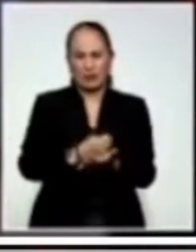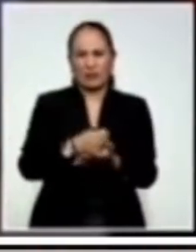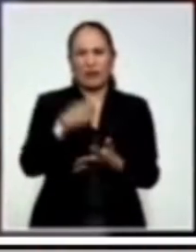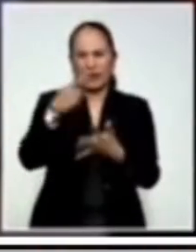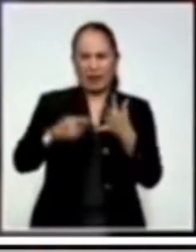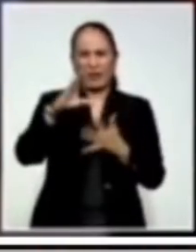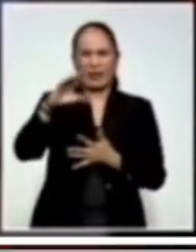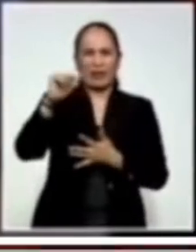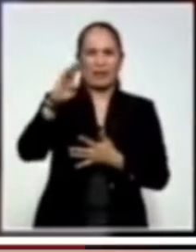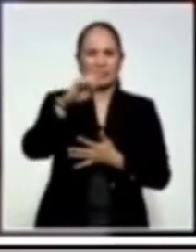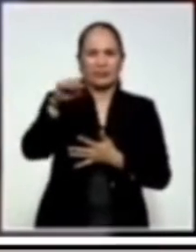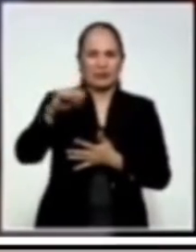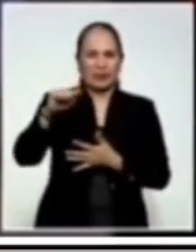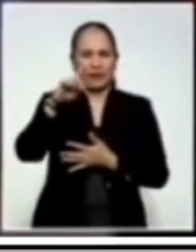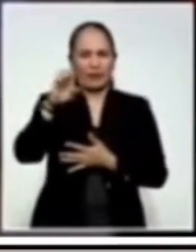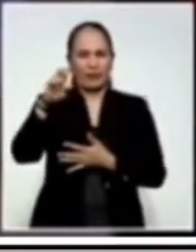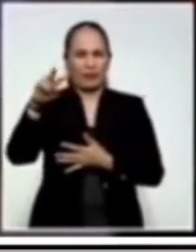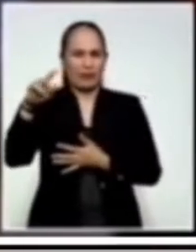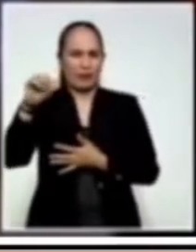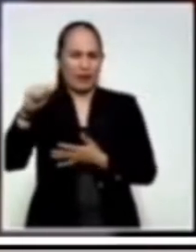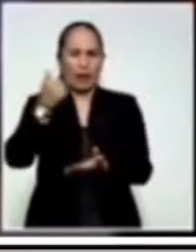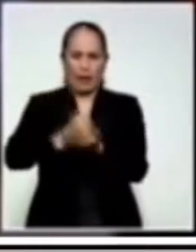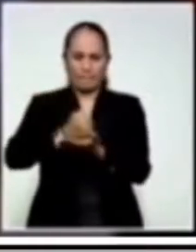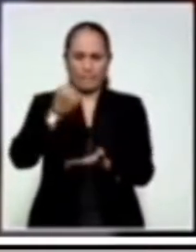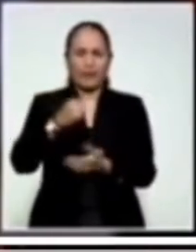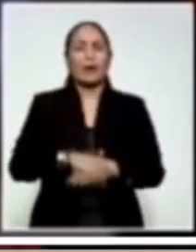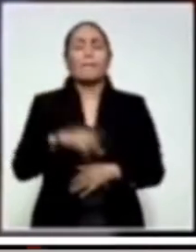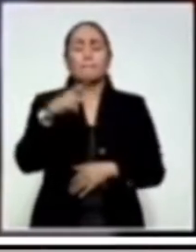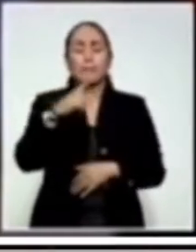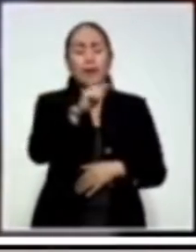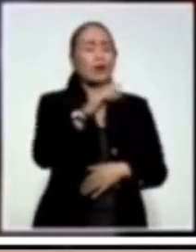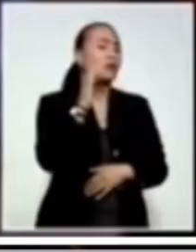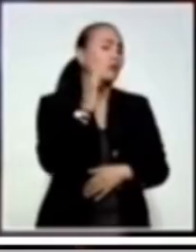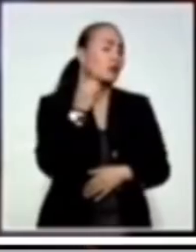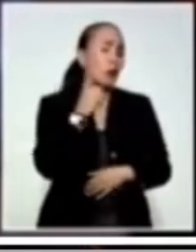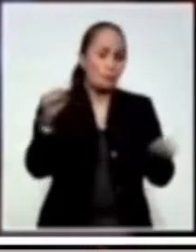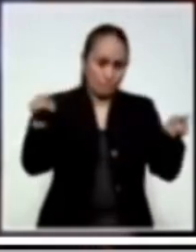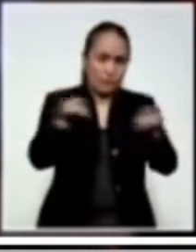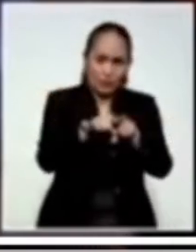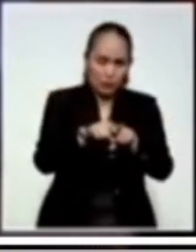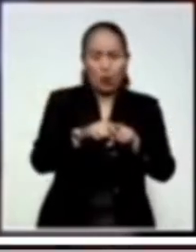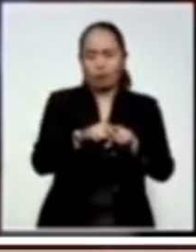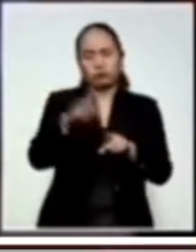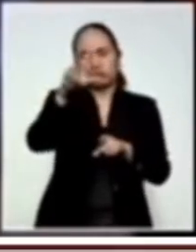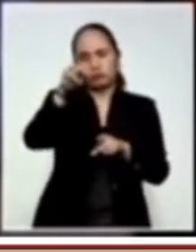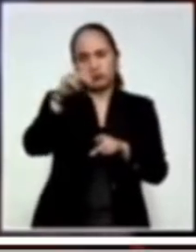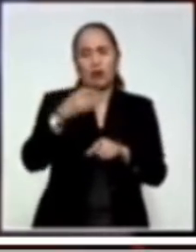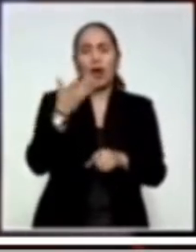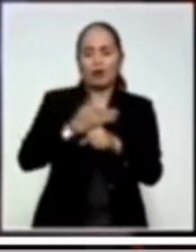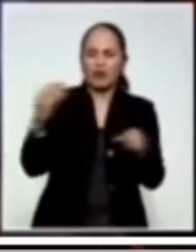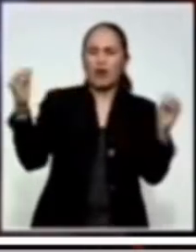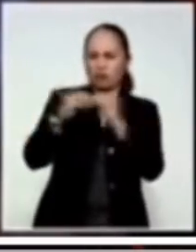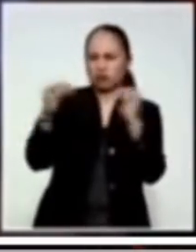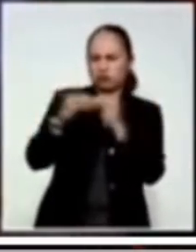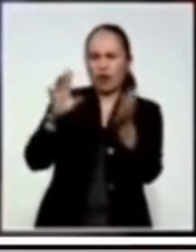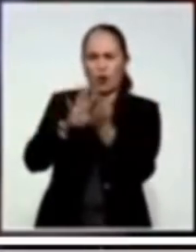Vaca. Después no fue homologado por el Congreso del Estado de Tamaulipas y actualmente hay dos controversias